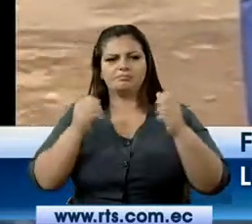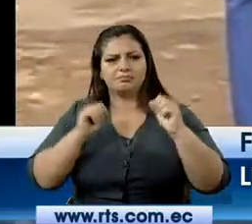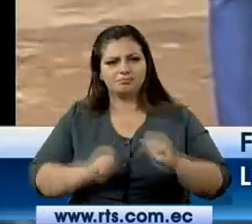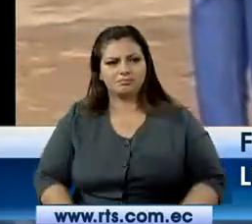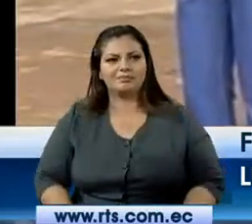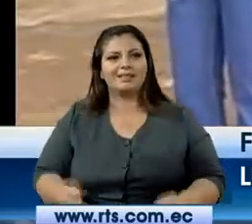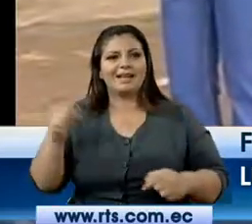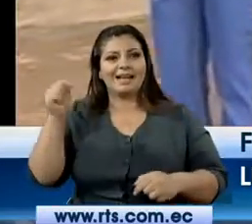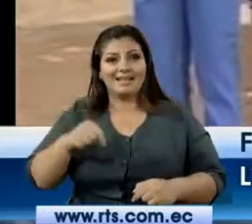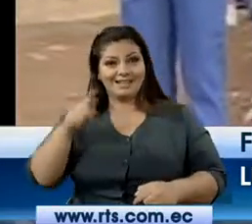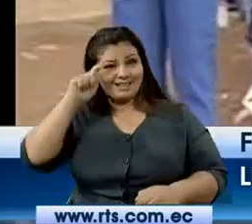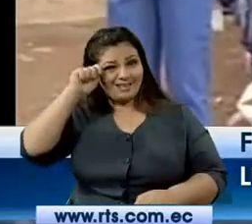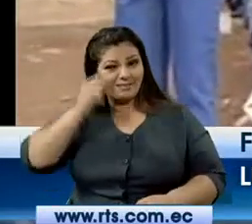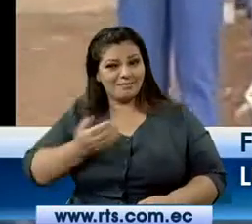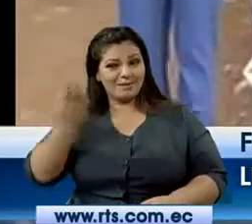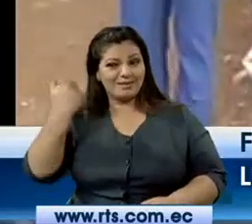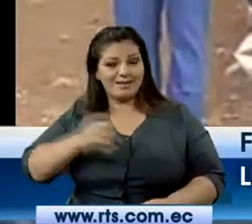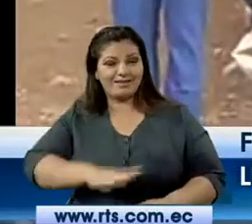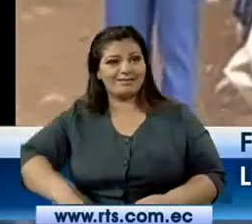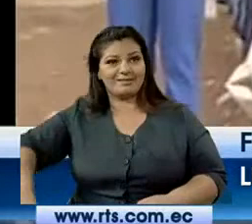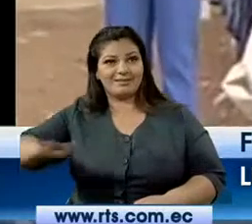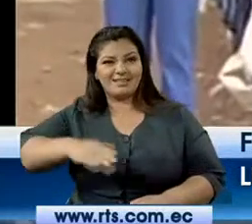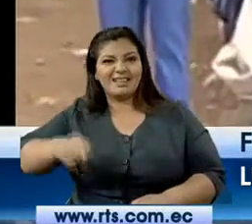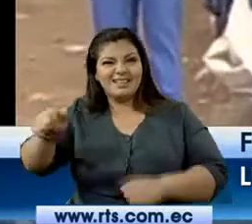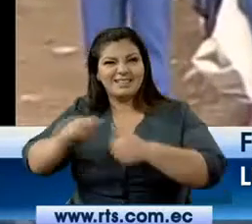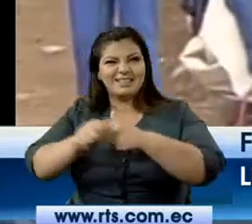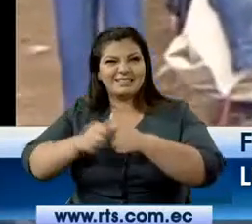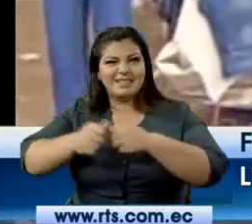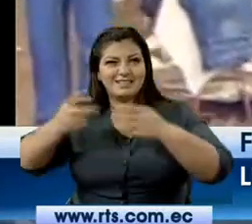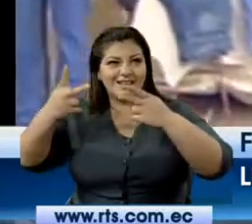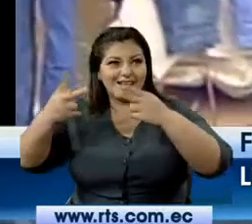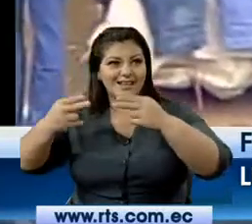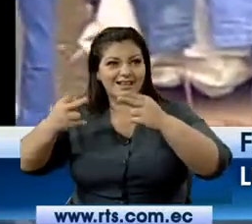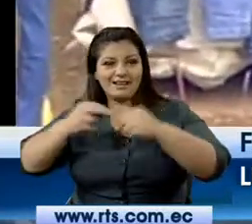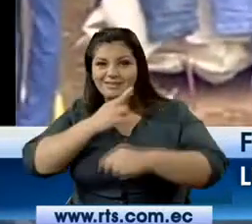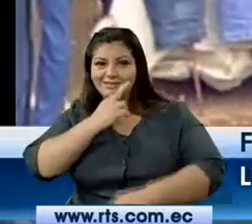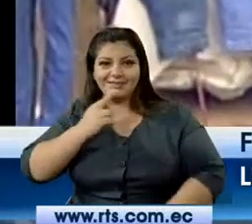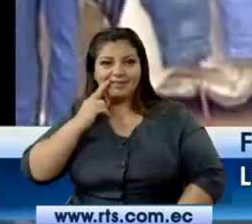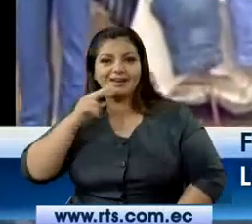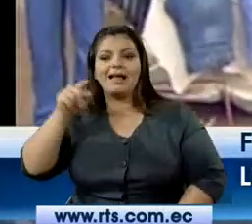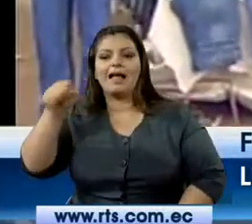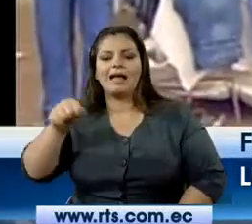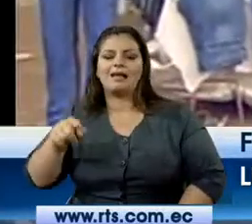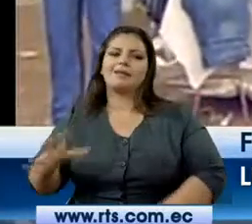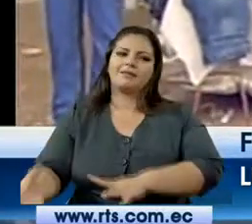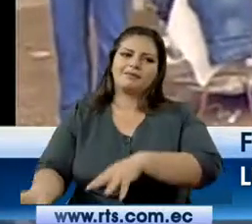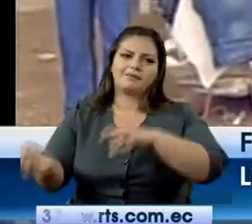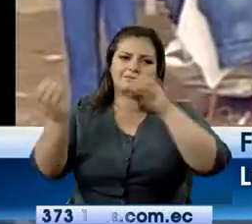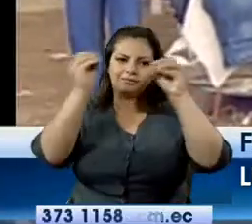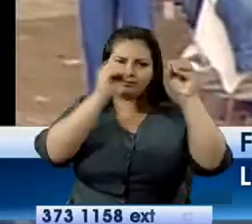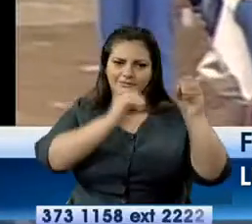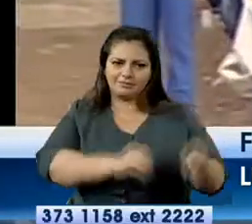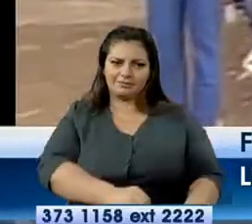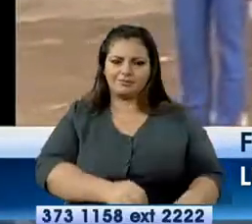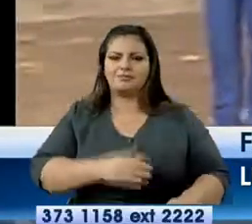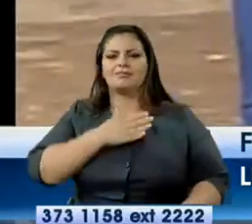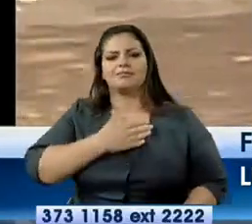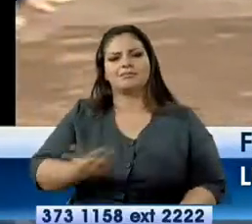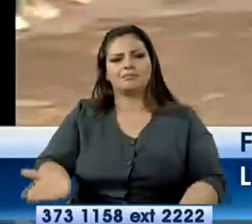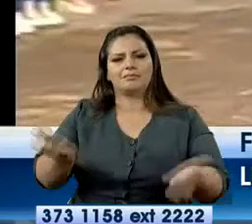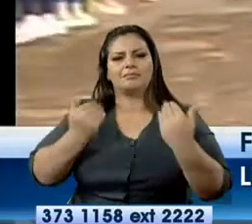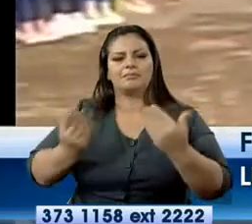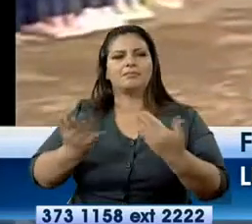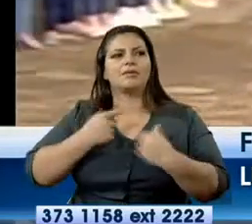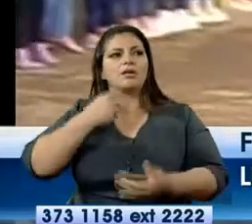Somos los que estábamos en el Cangrejo Pelucón. Todos estamos a este lado y necesitamos que de nuevo ellos regresen a buscarnos